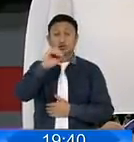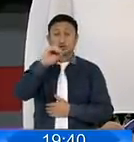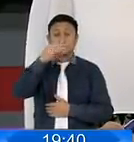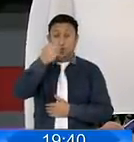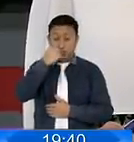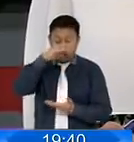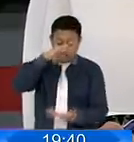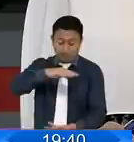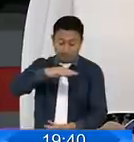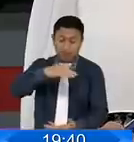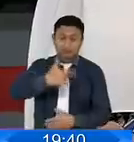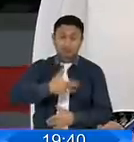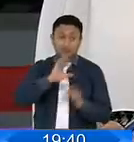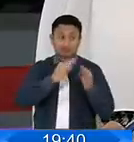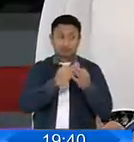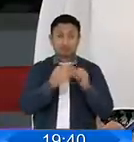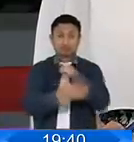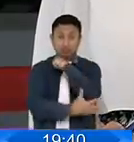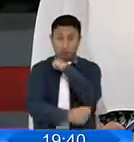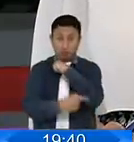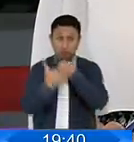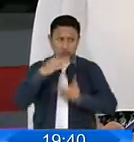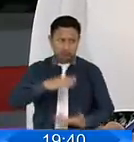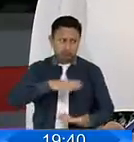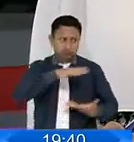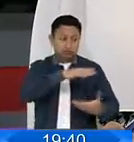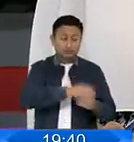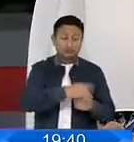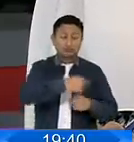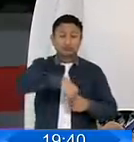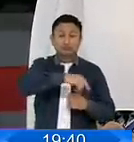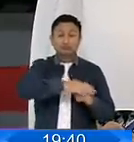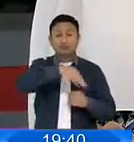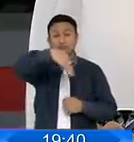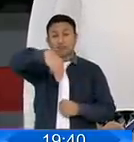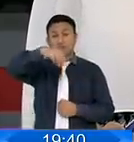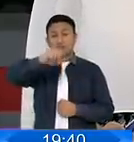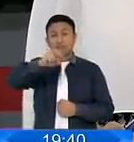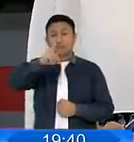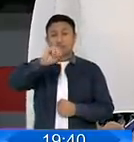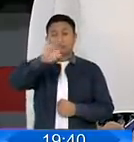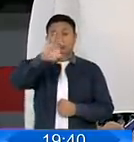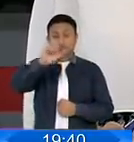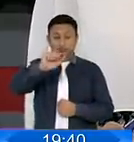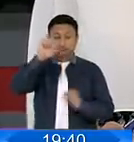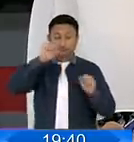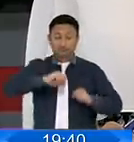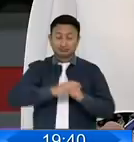alimentos a familias vulnerables de los sectores de la Morita 2 de Tumbaco y la Planada de Calderón.